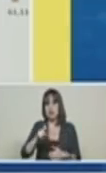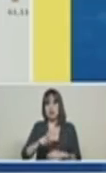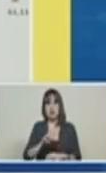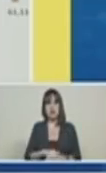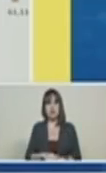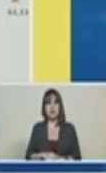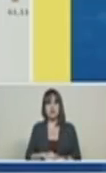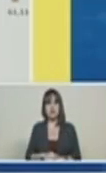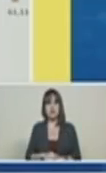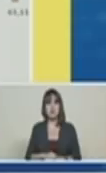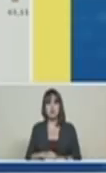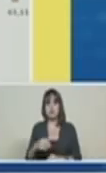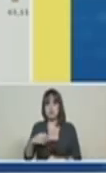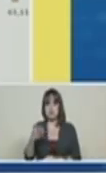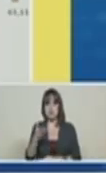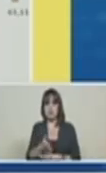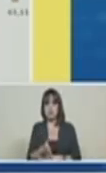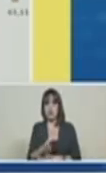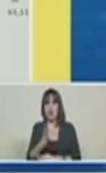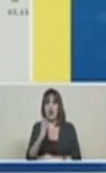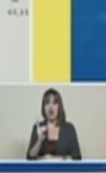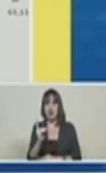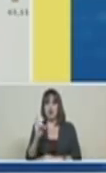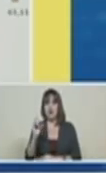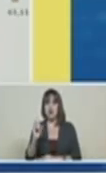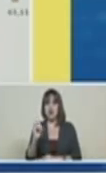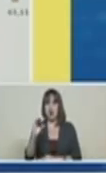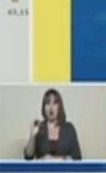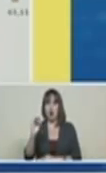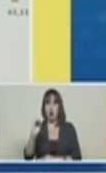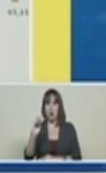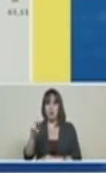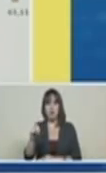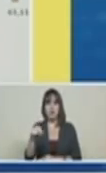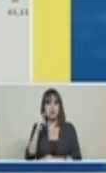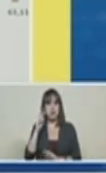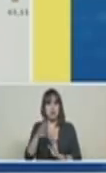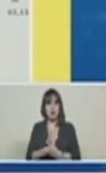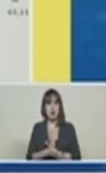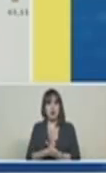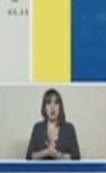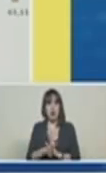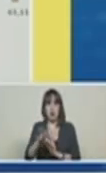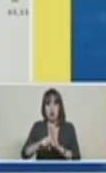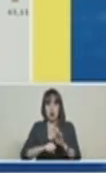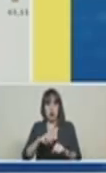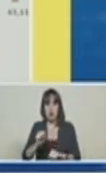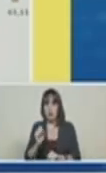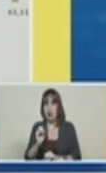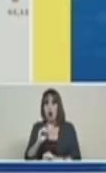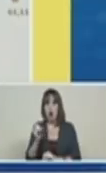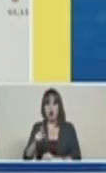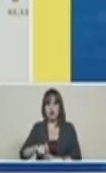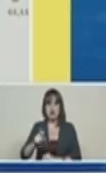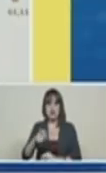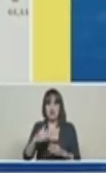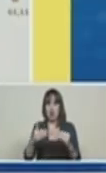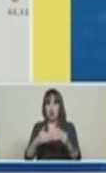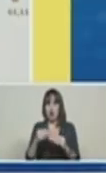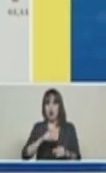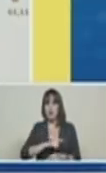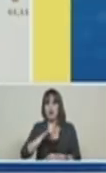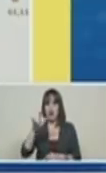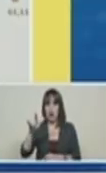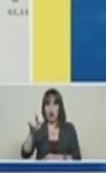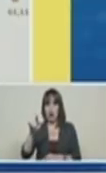al sistema DICOM y los consigue. Si usted necesita unos dólares porque necesita viajar, puede ir al